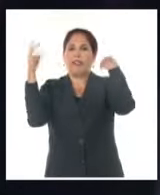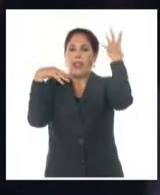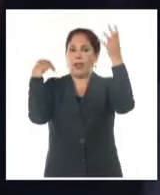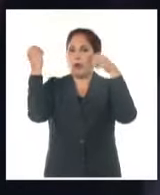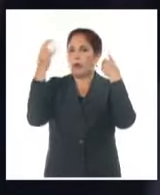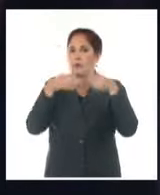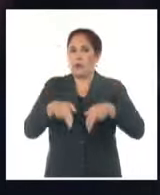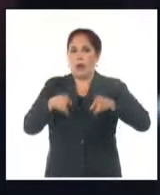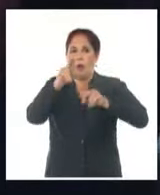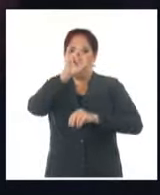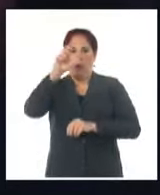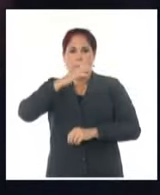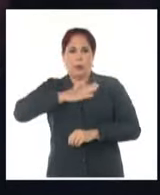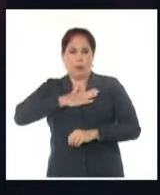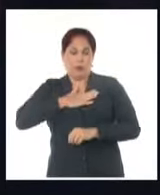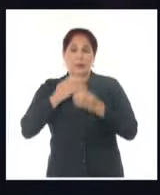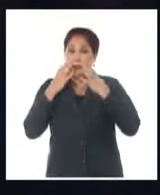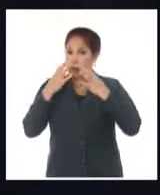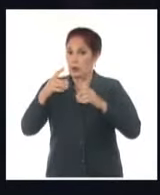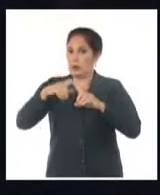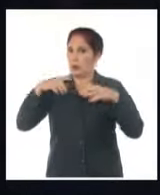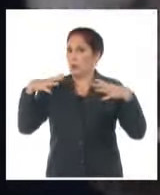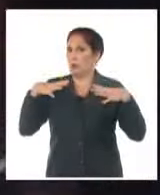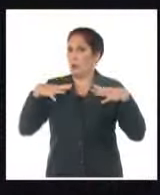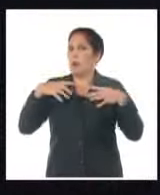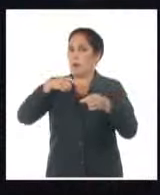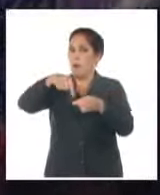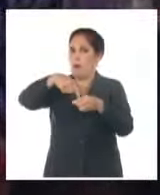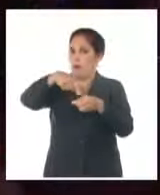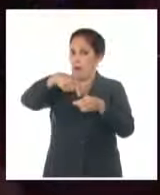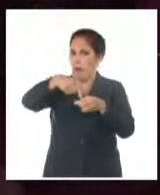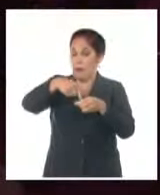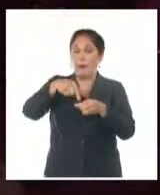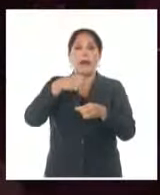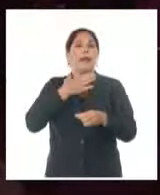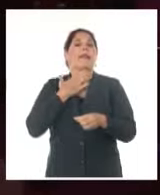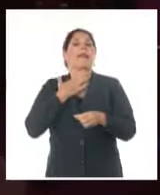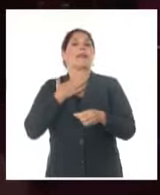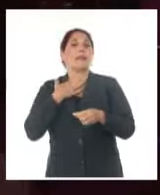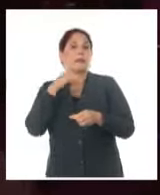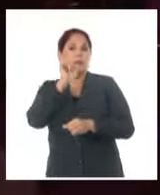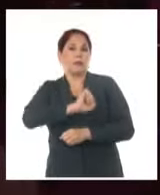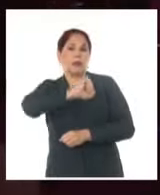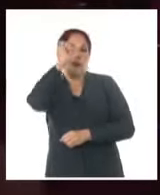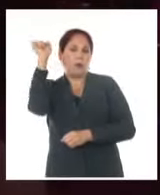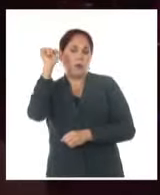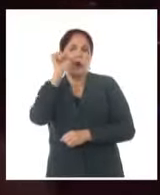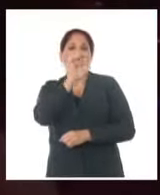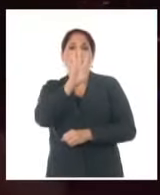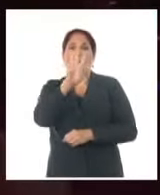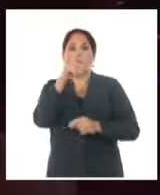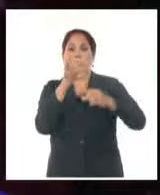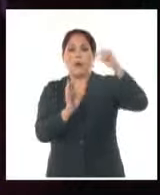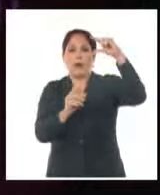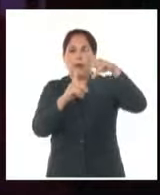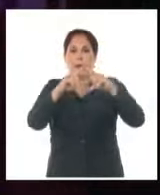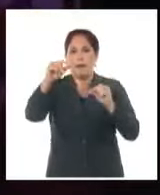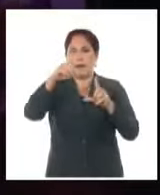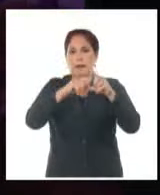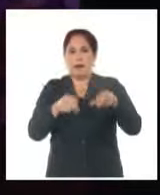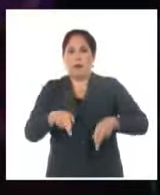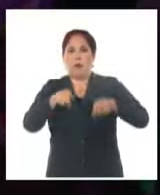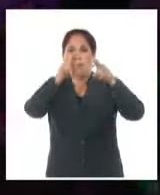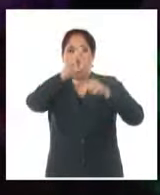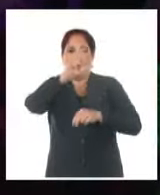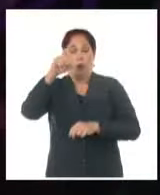Colony, instalación insignia del turismo en esta ínsula y que aspira a alcanzar la categoría de 4 estrellas. De ahí el trabajo